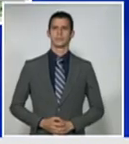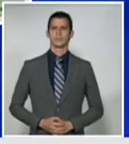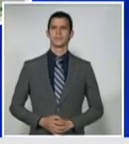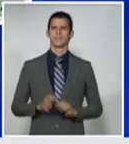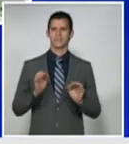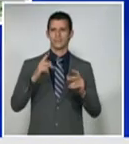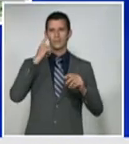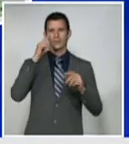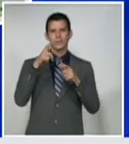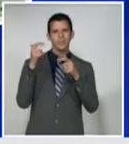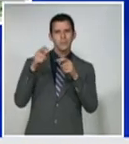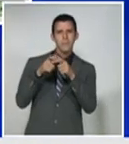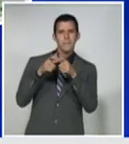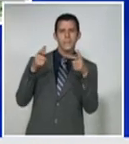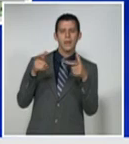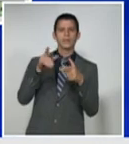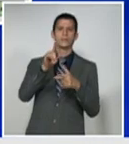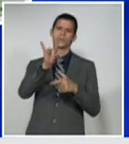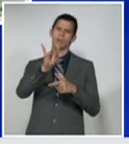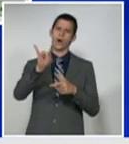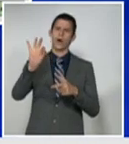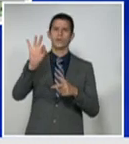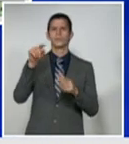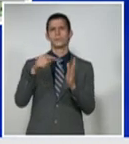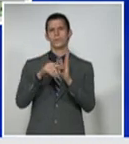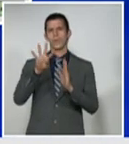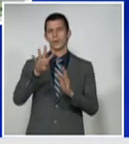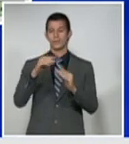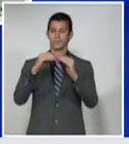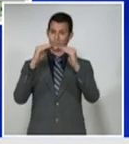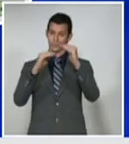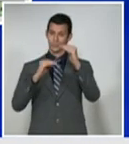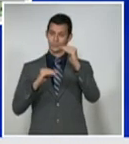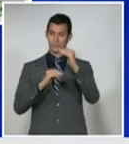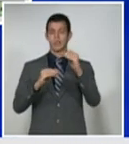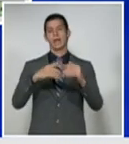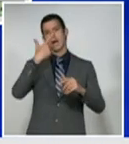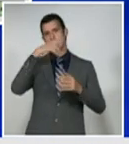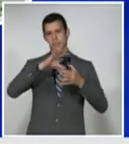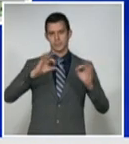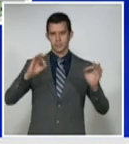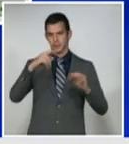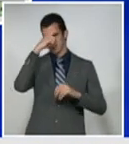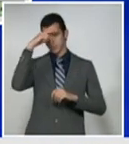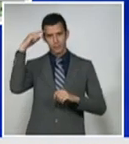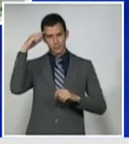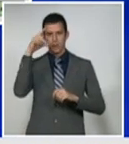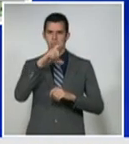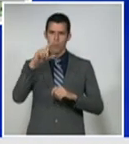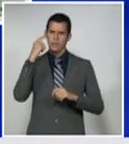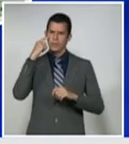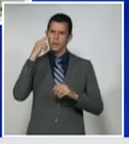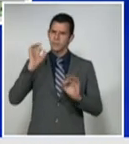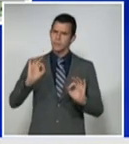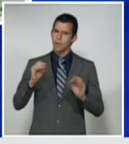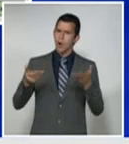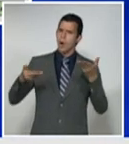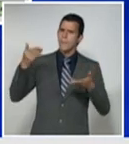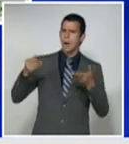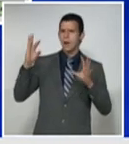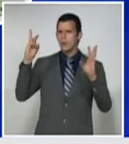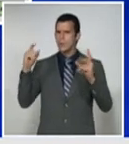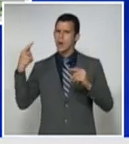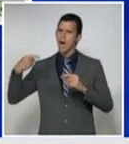Artemisa, Santi Espíritus y Camagüey, que disminuye la incidencia en comparación con el